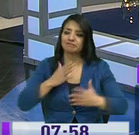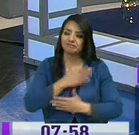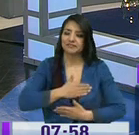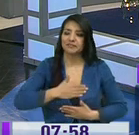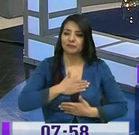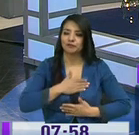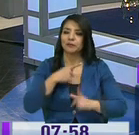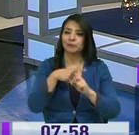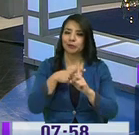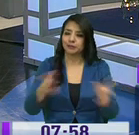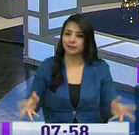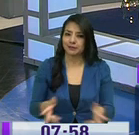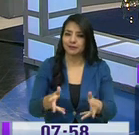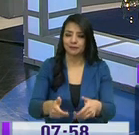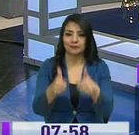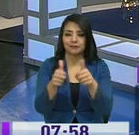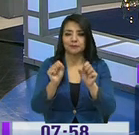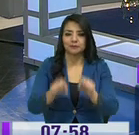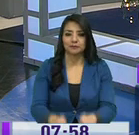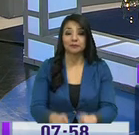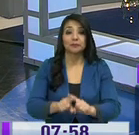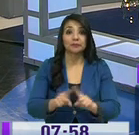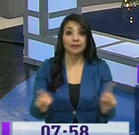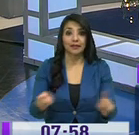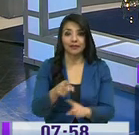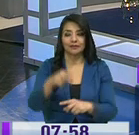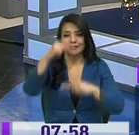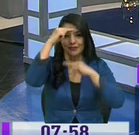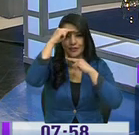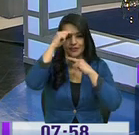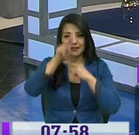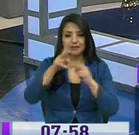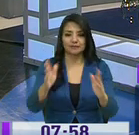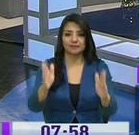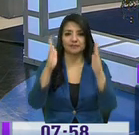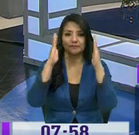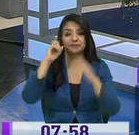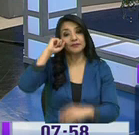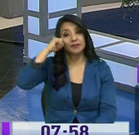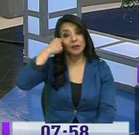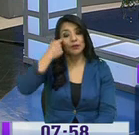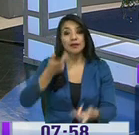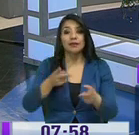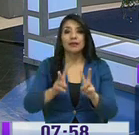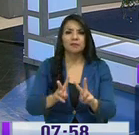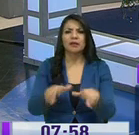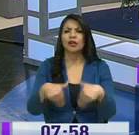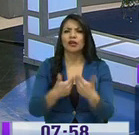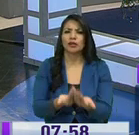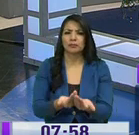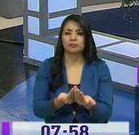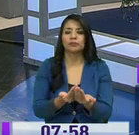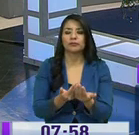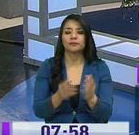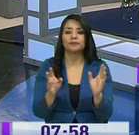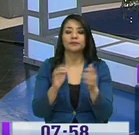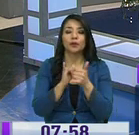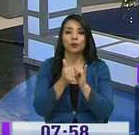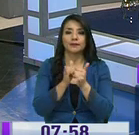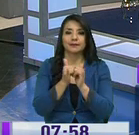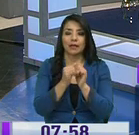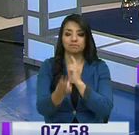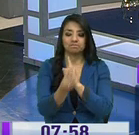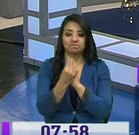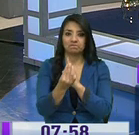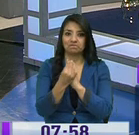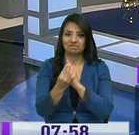disfrutarlo con toda la energía, pero por supuesto acompañado de nuestro noticiero. No se olvide que tenemos todas nuestras redes abiertas y en especial el WhatsApp para que